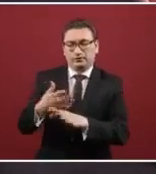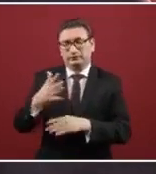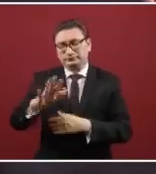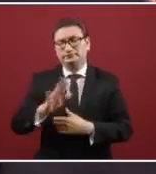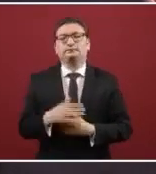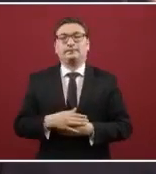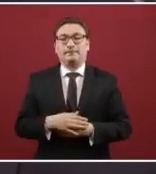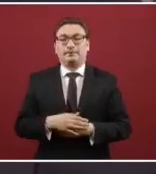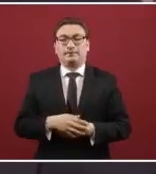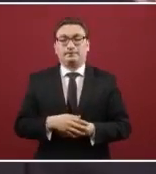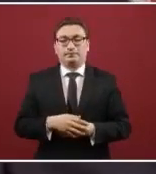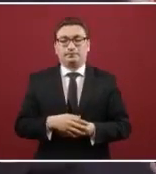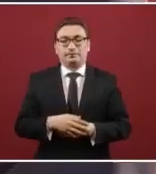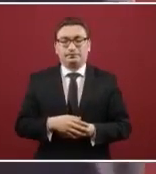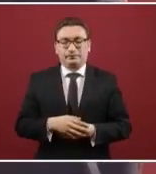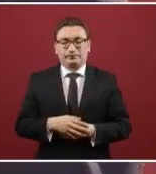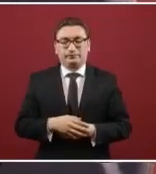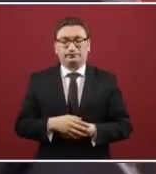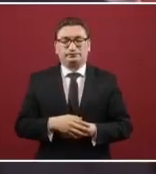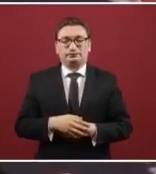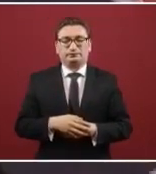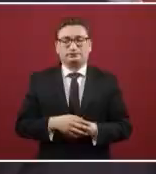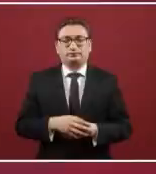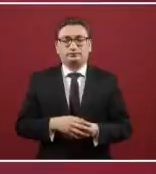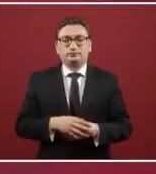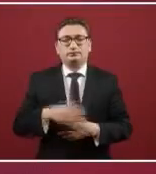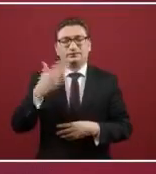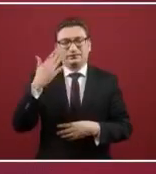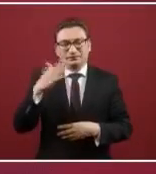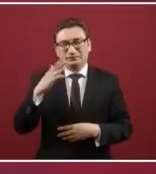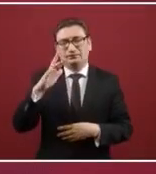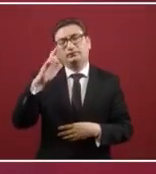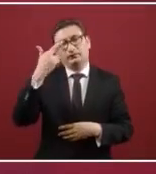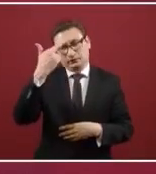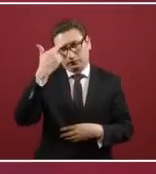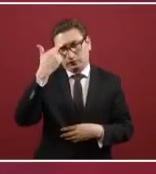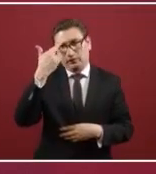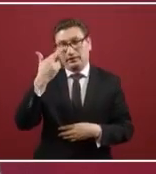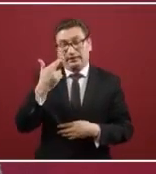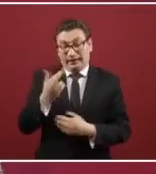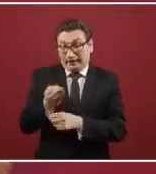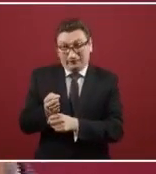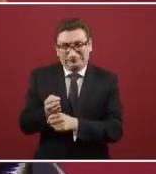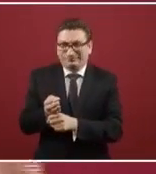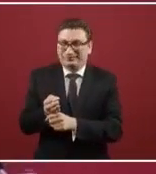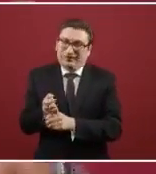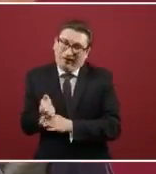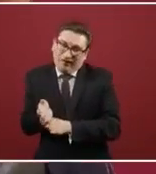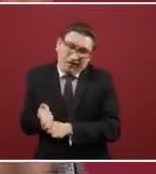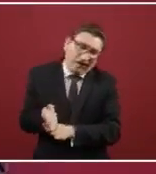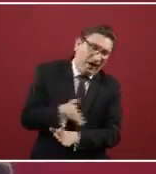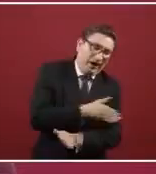olvidan de que pues heredamos una situación de violencia y estamos buscando